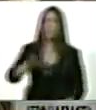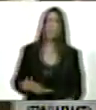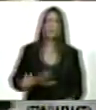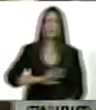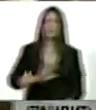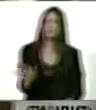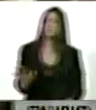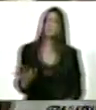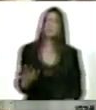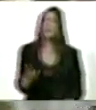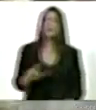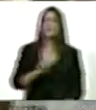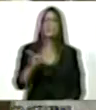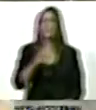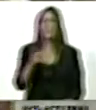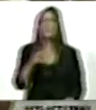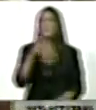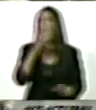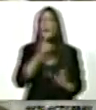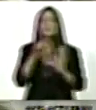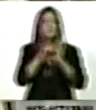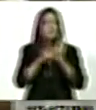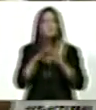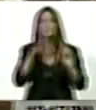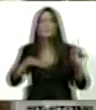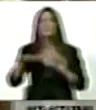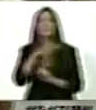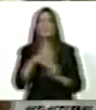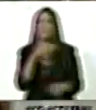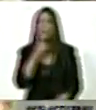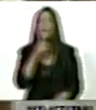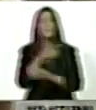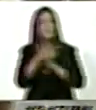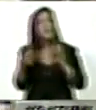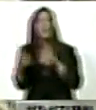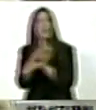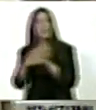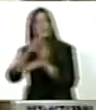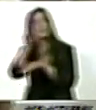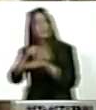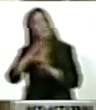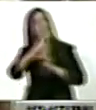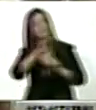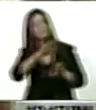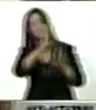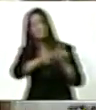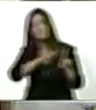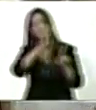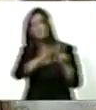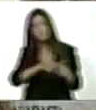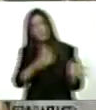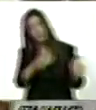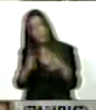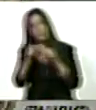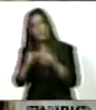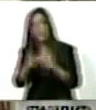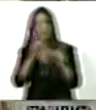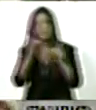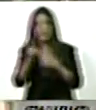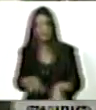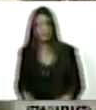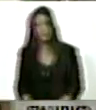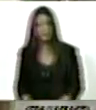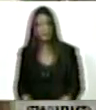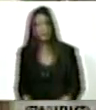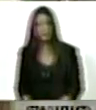denominado, y que no están dadas las condiciones, sin embargo continúa por parte del Gobierno Nacional ese llamado al diálogo? Y desde el punto